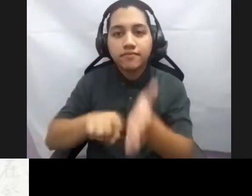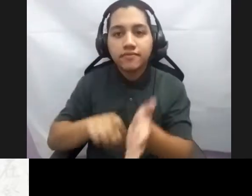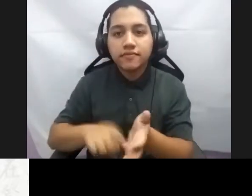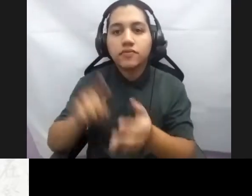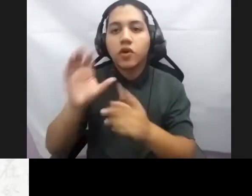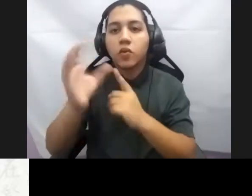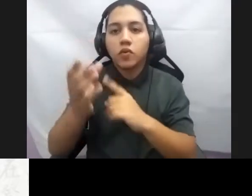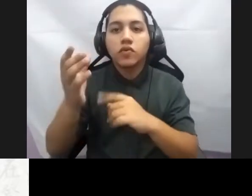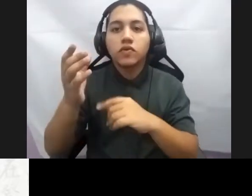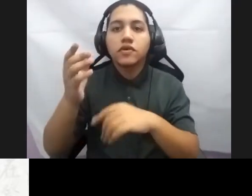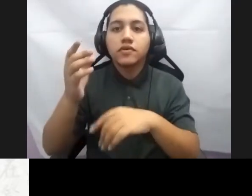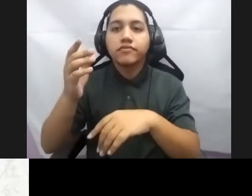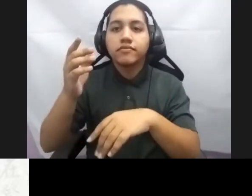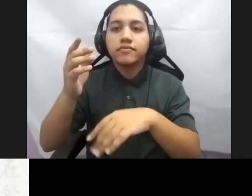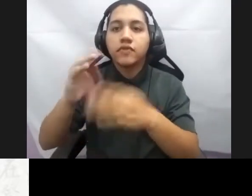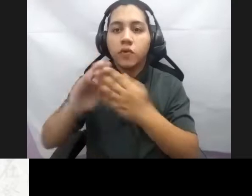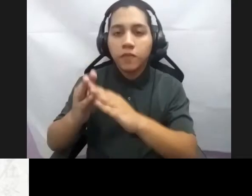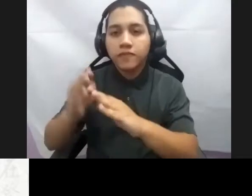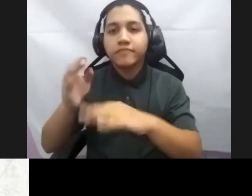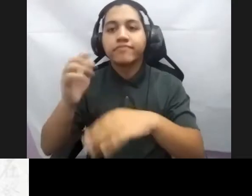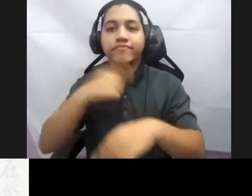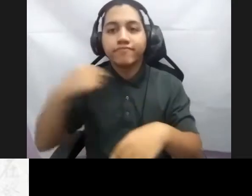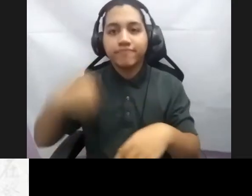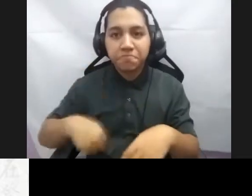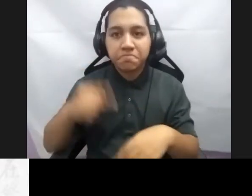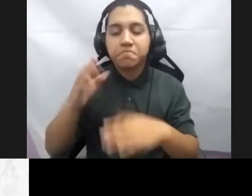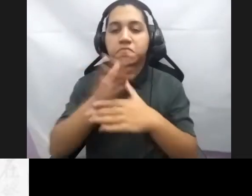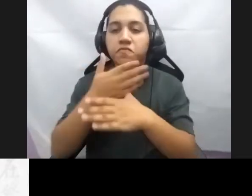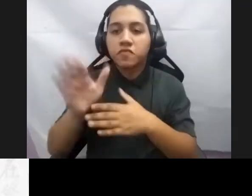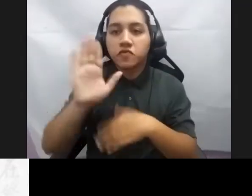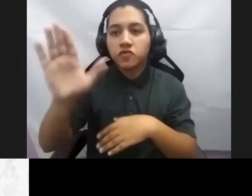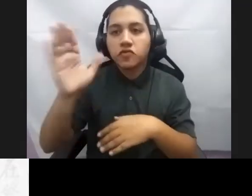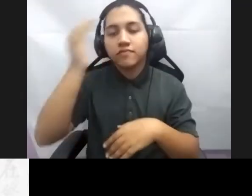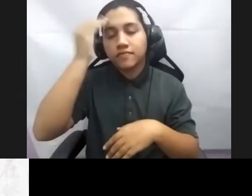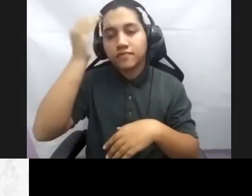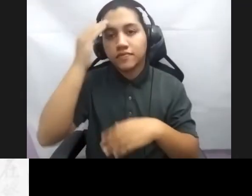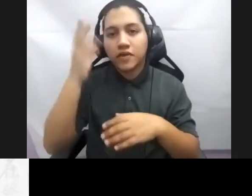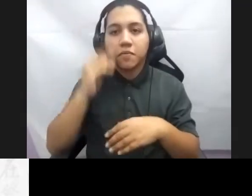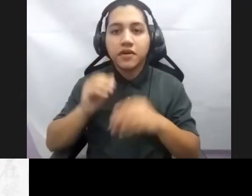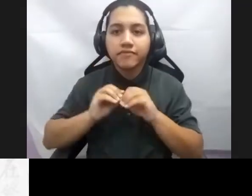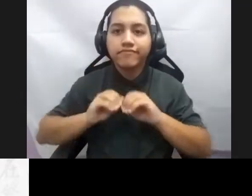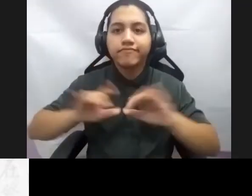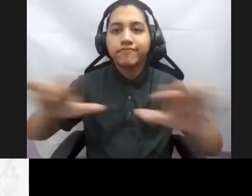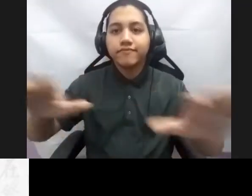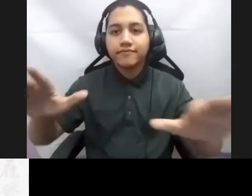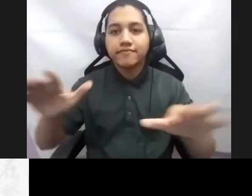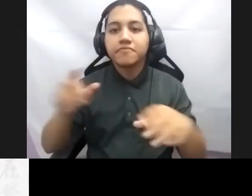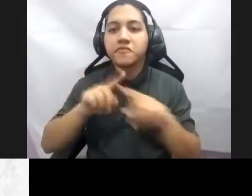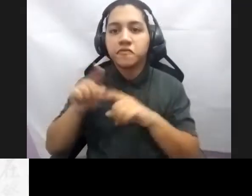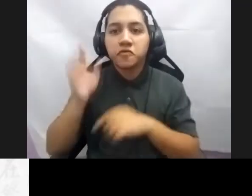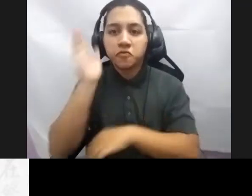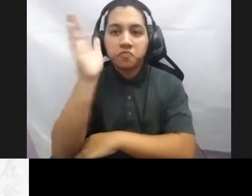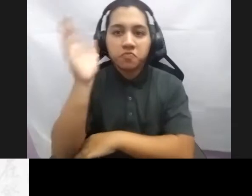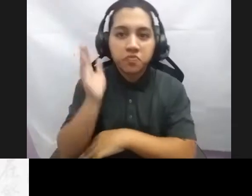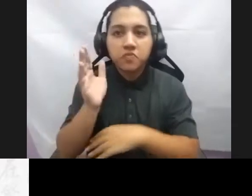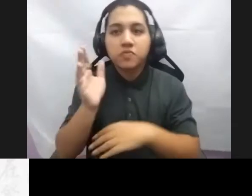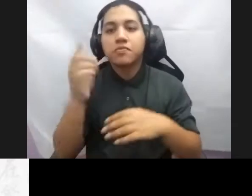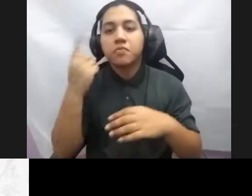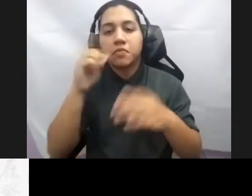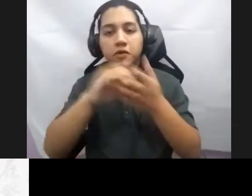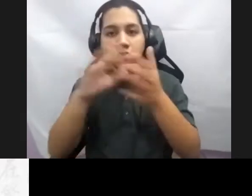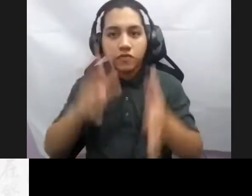conocimientos y experiencias a través de charlas educativas y conferencias a estudiantes, facultad y personal de